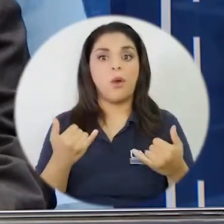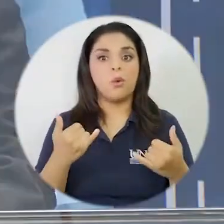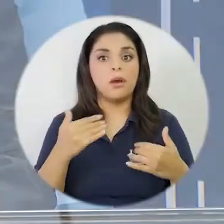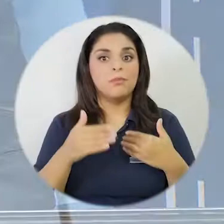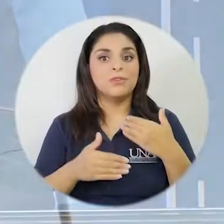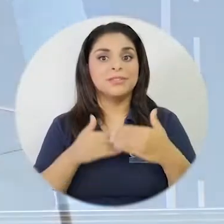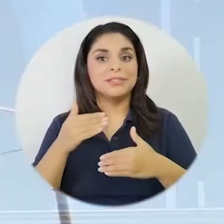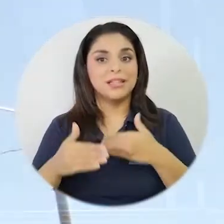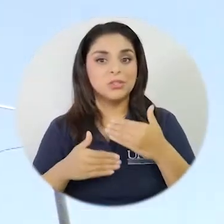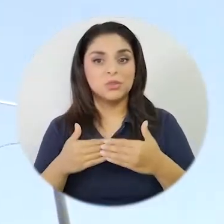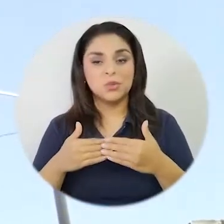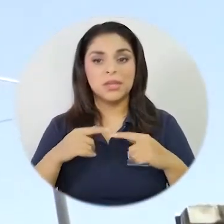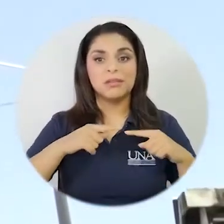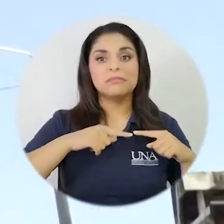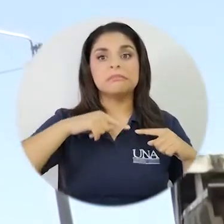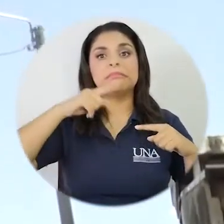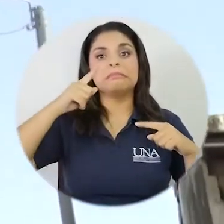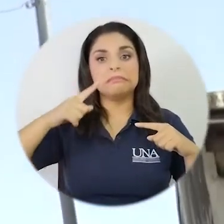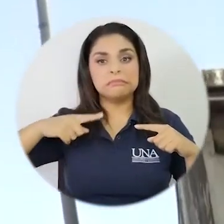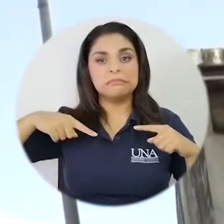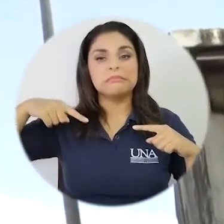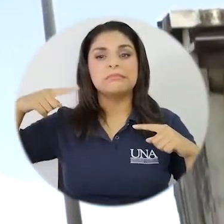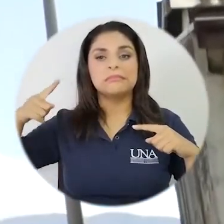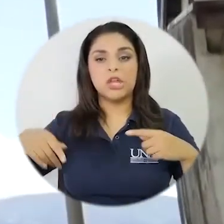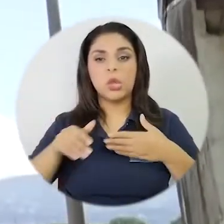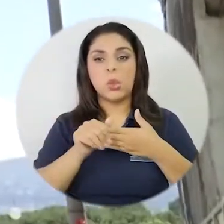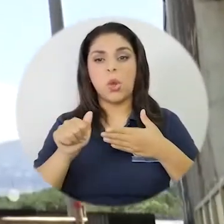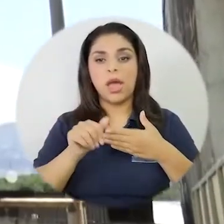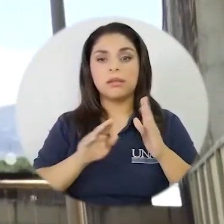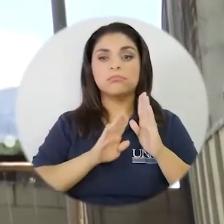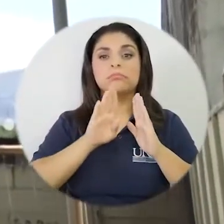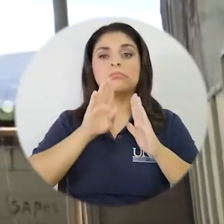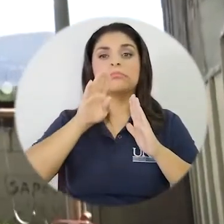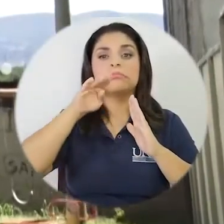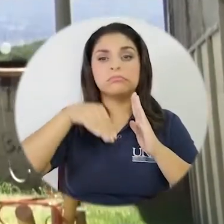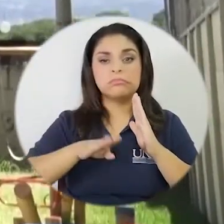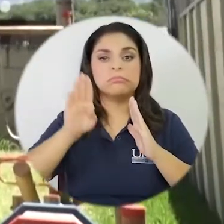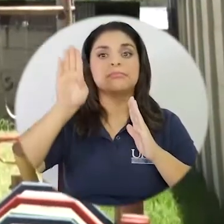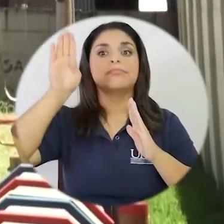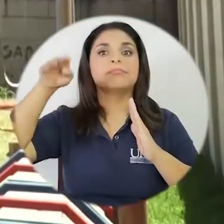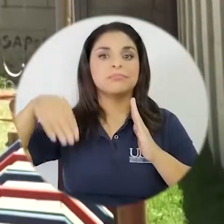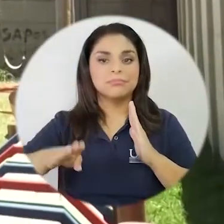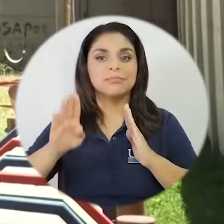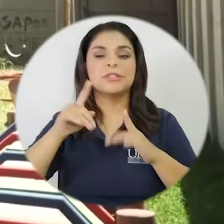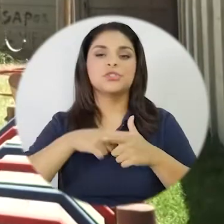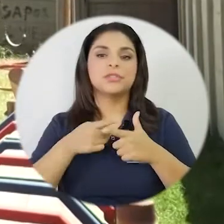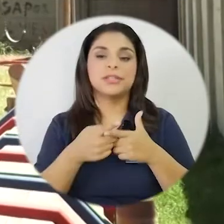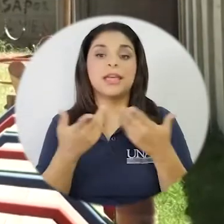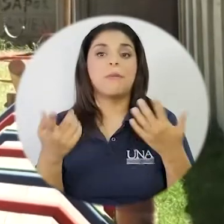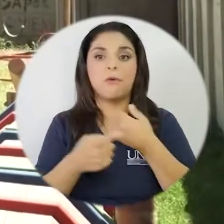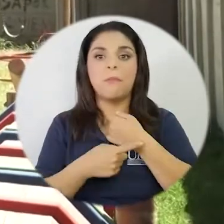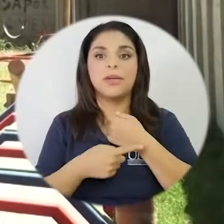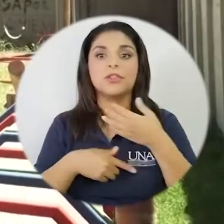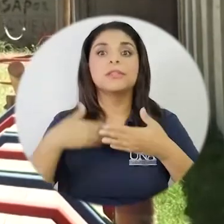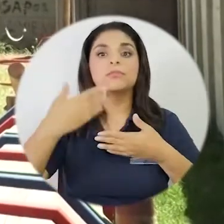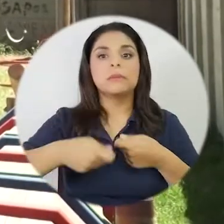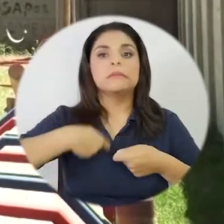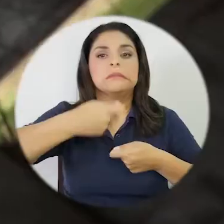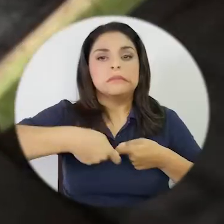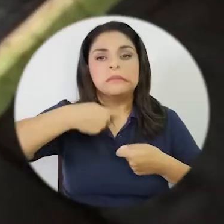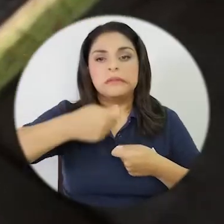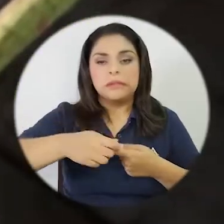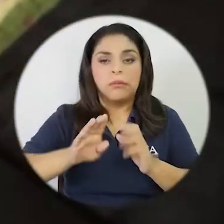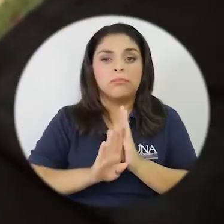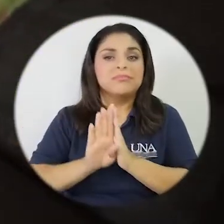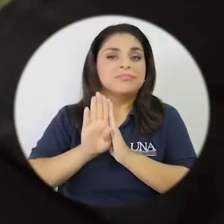un proceso como en el que estamos, que vemos fluctuaciones y hacia arriba en cuanto al tipo de cambio, bueno, en qué momento también en un